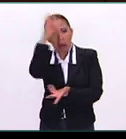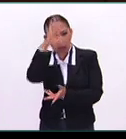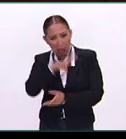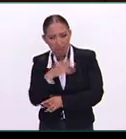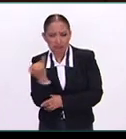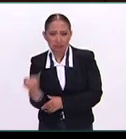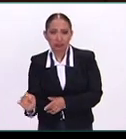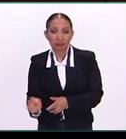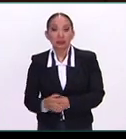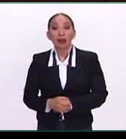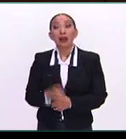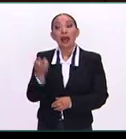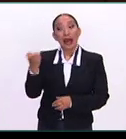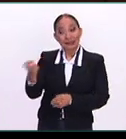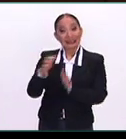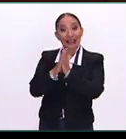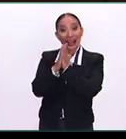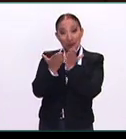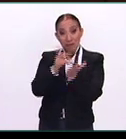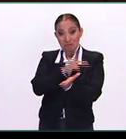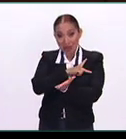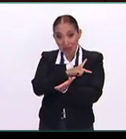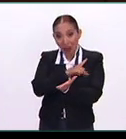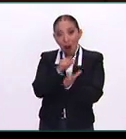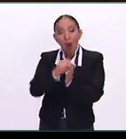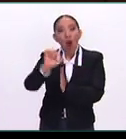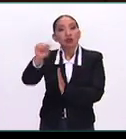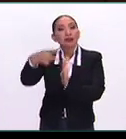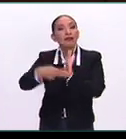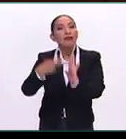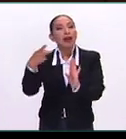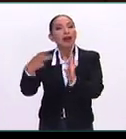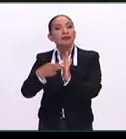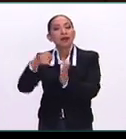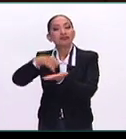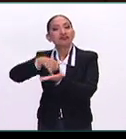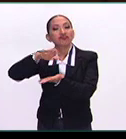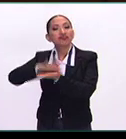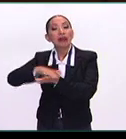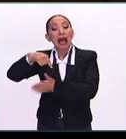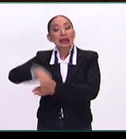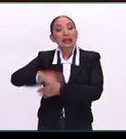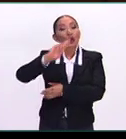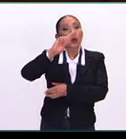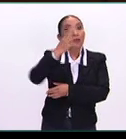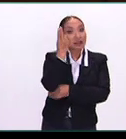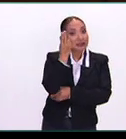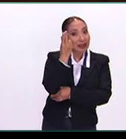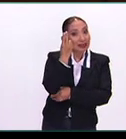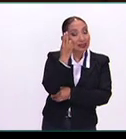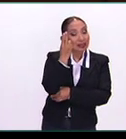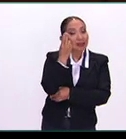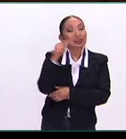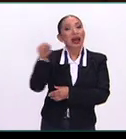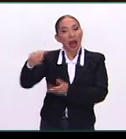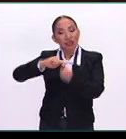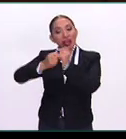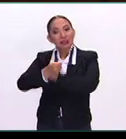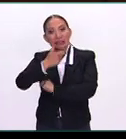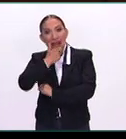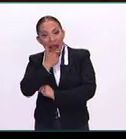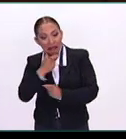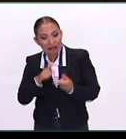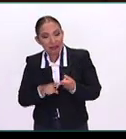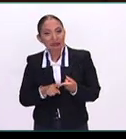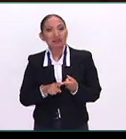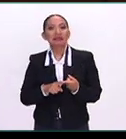filosofía. Bueno, pues ese libro tiene 11 ediciones aquí en la universidad. Está traducido al